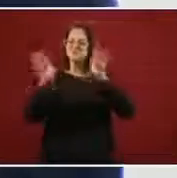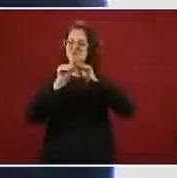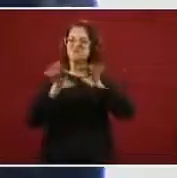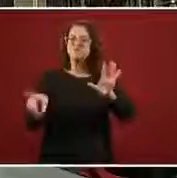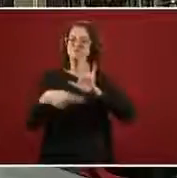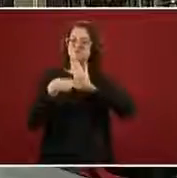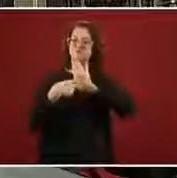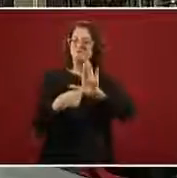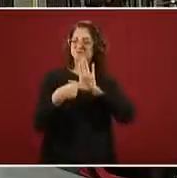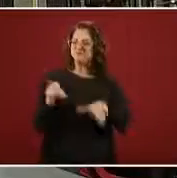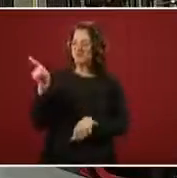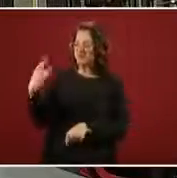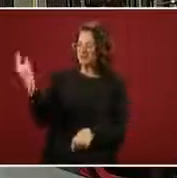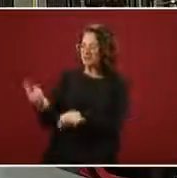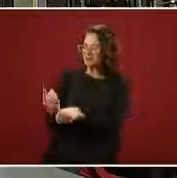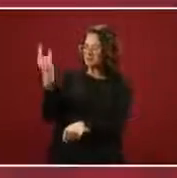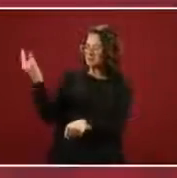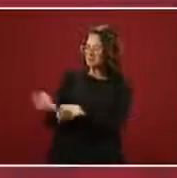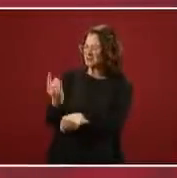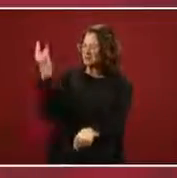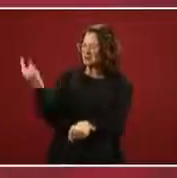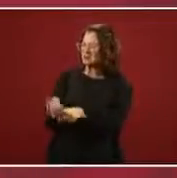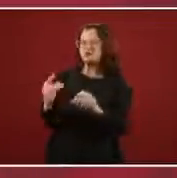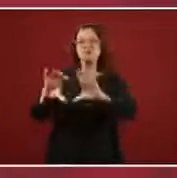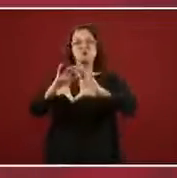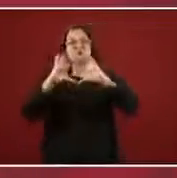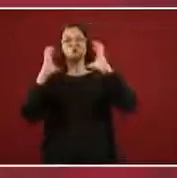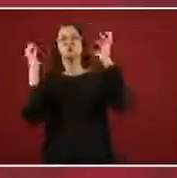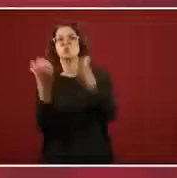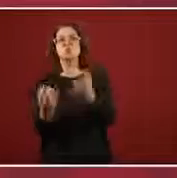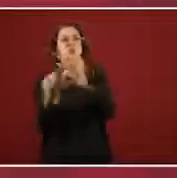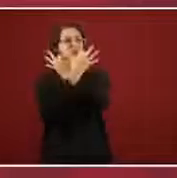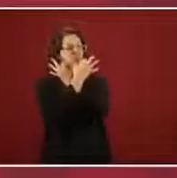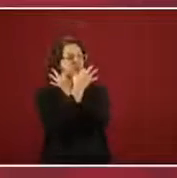mencionando y va a adquirir fama mundial, es decir,